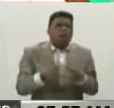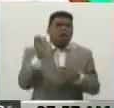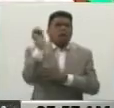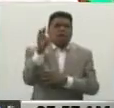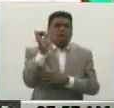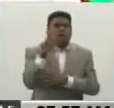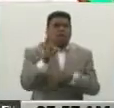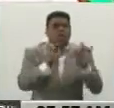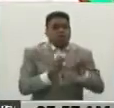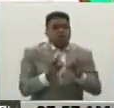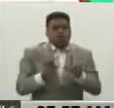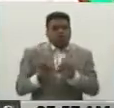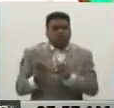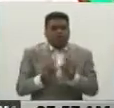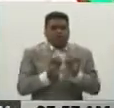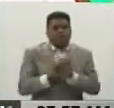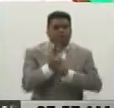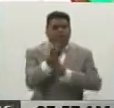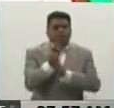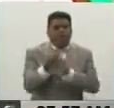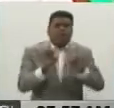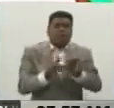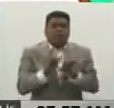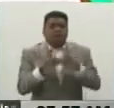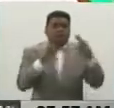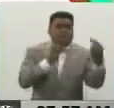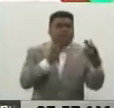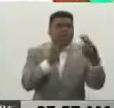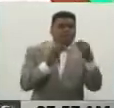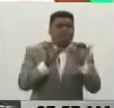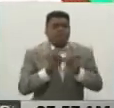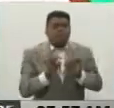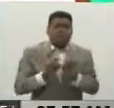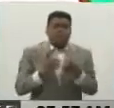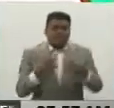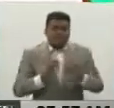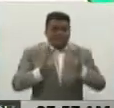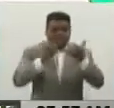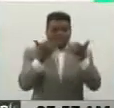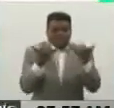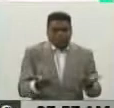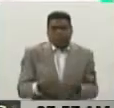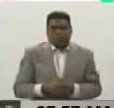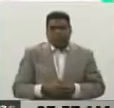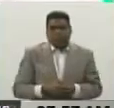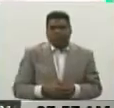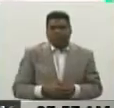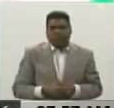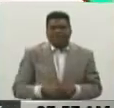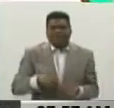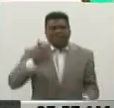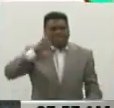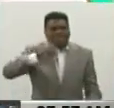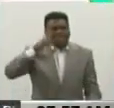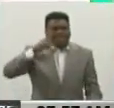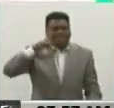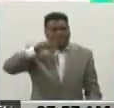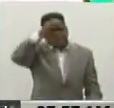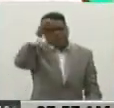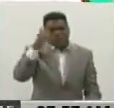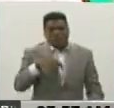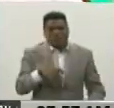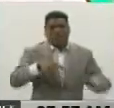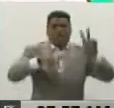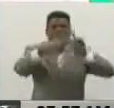chats para precisamente comenzar a recoger todas estas impresiones. Estamos arrancando, claro, apenas venimos del fin de semana intensivo de